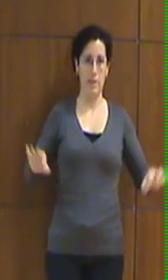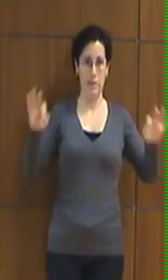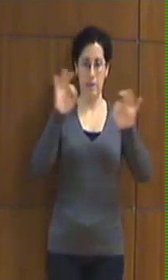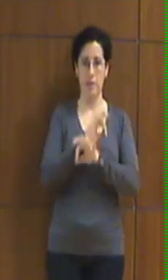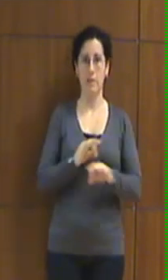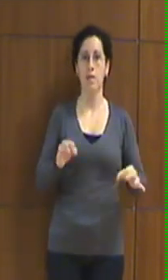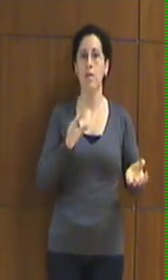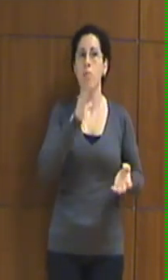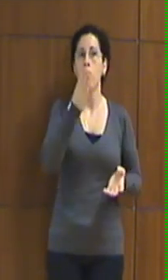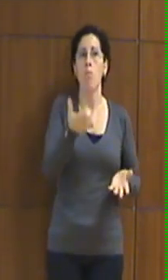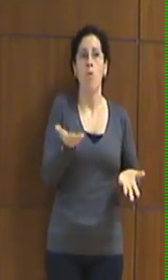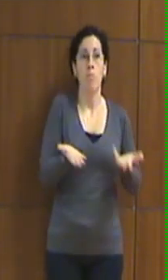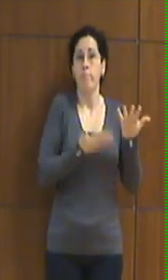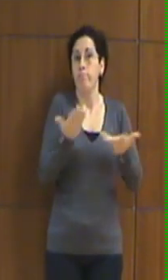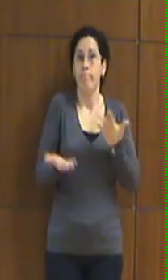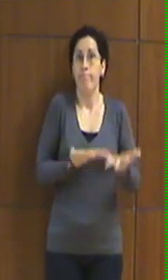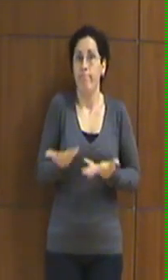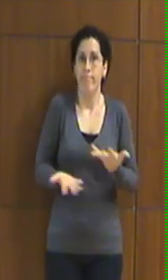No sé.